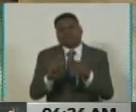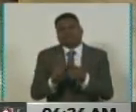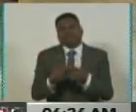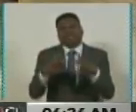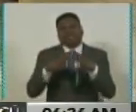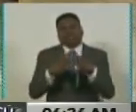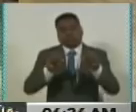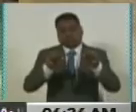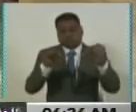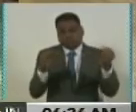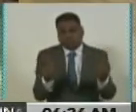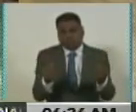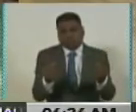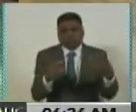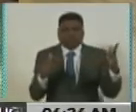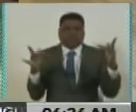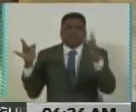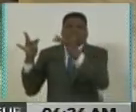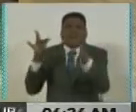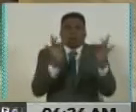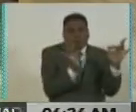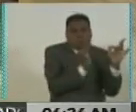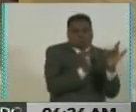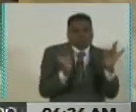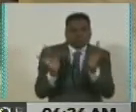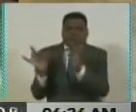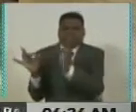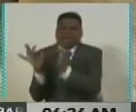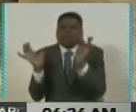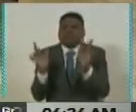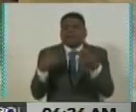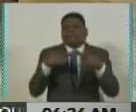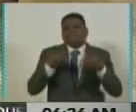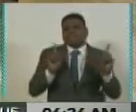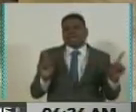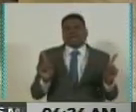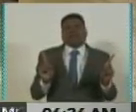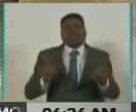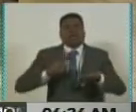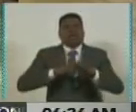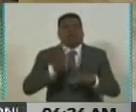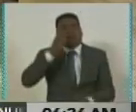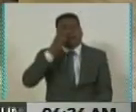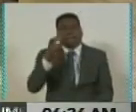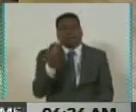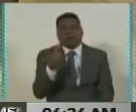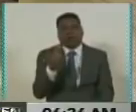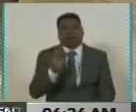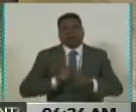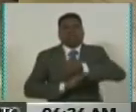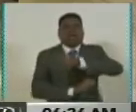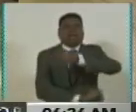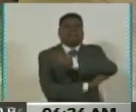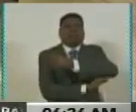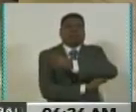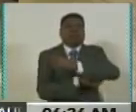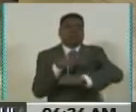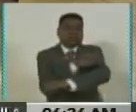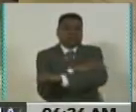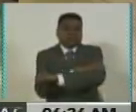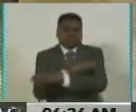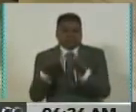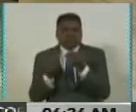fracturada, esa conexión se ha perdido porque, digamos, el pueblo que le apoya a la oposición, que lo acompañaba